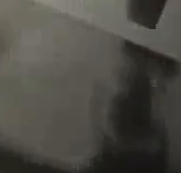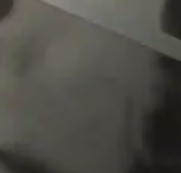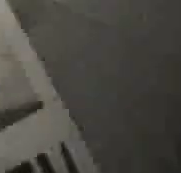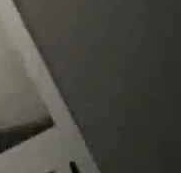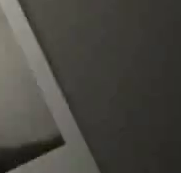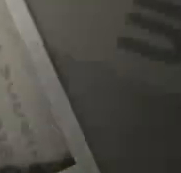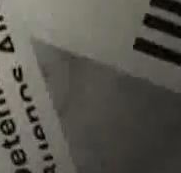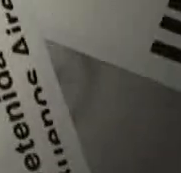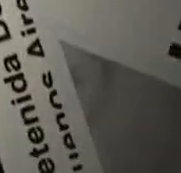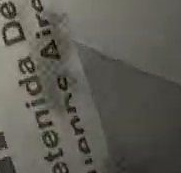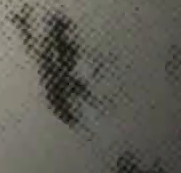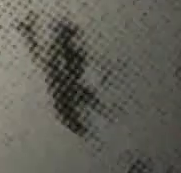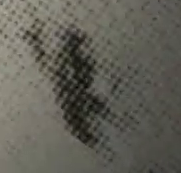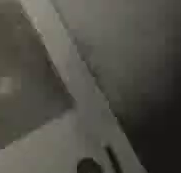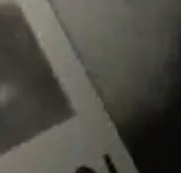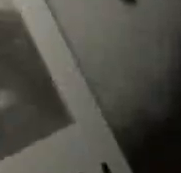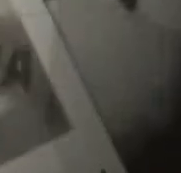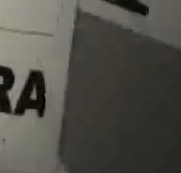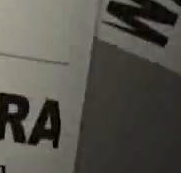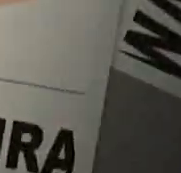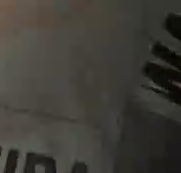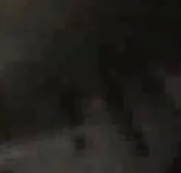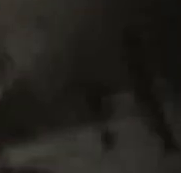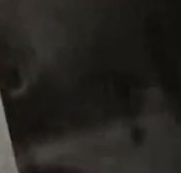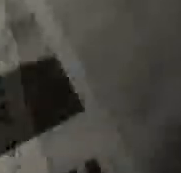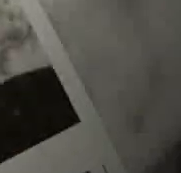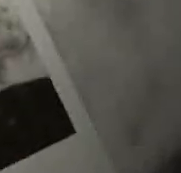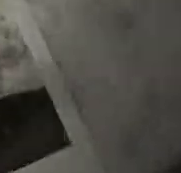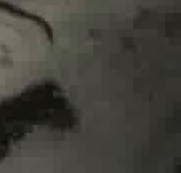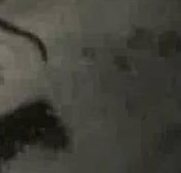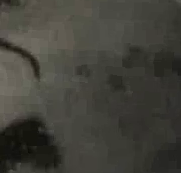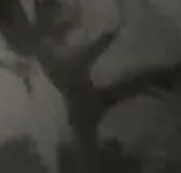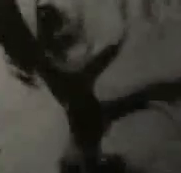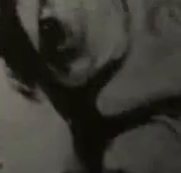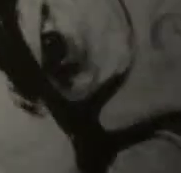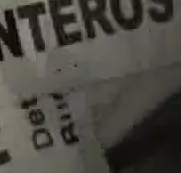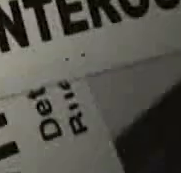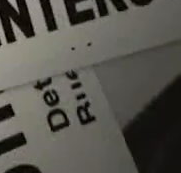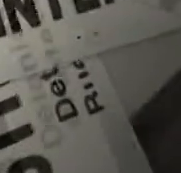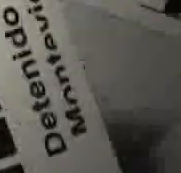desaparecen los desaparecidos.